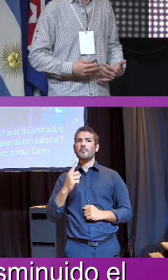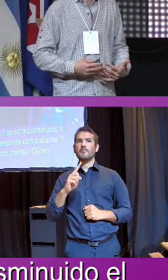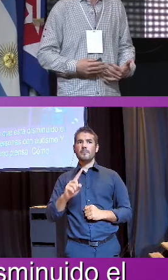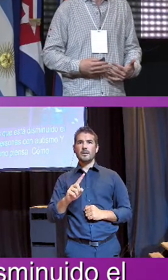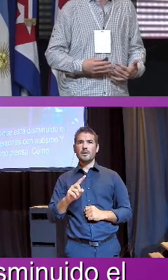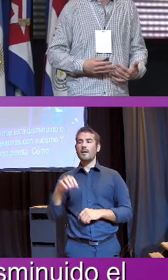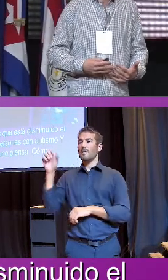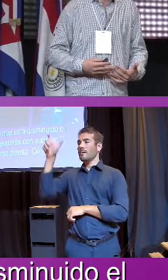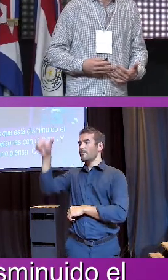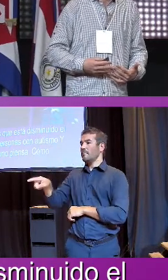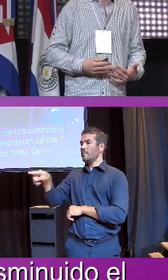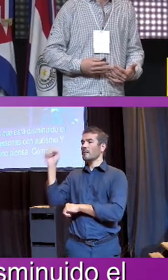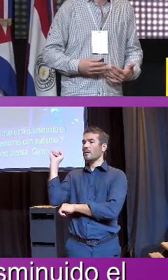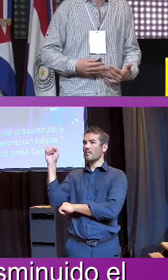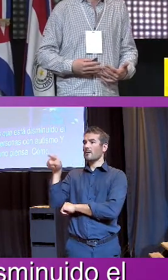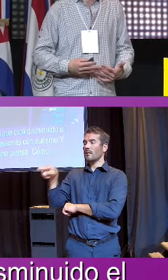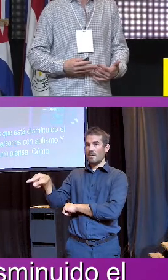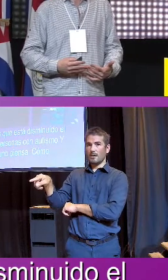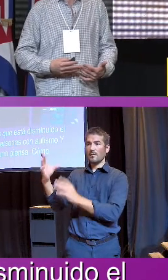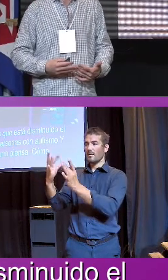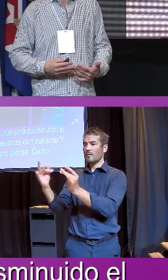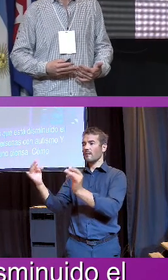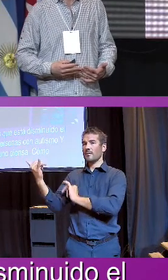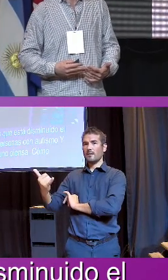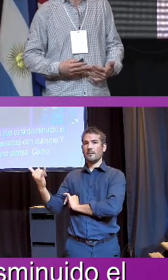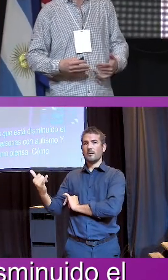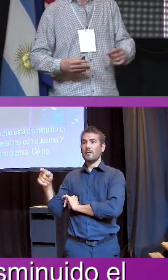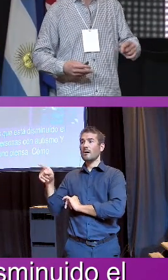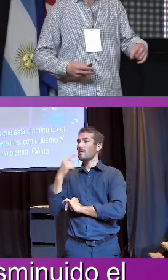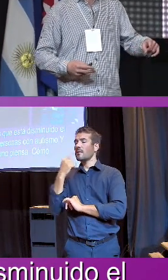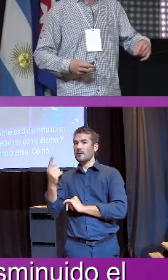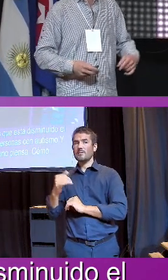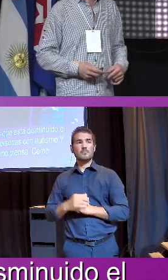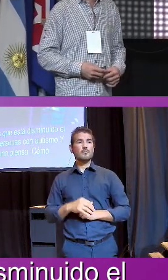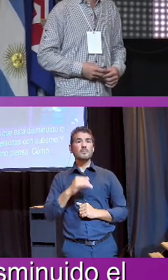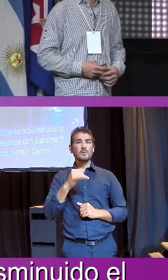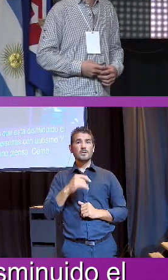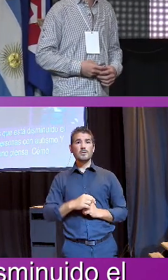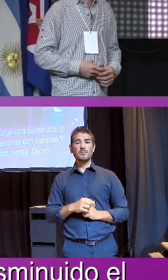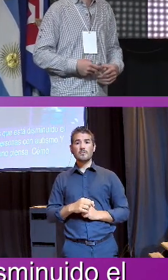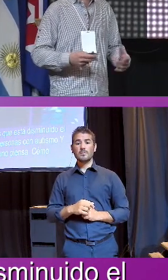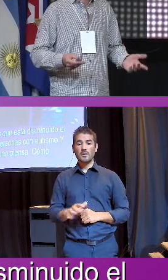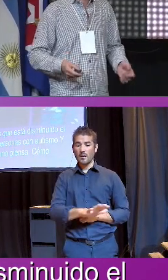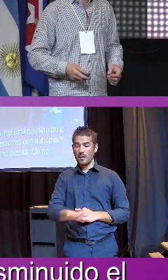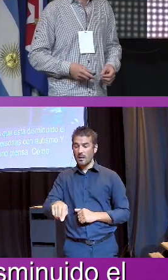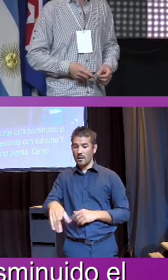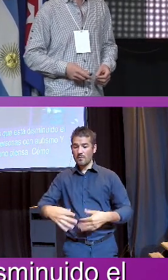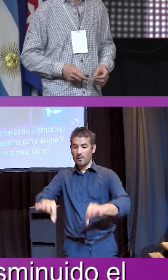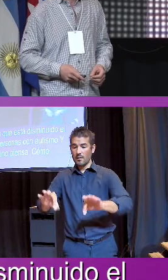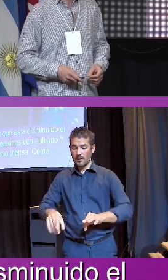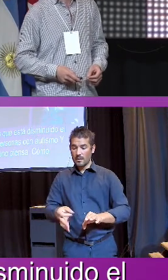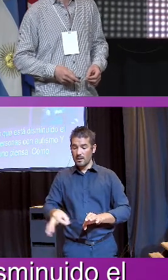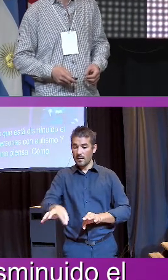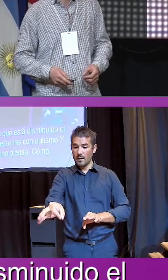espectro autista a lo mejor sí sale y dice estuve viendo la línea de la alfombra o estuve viendo